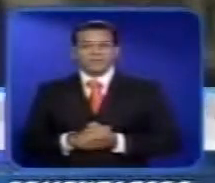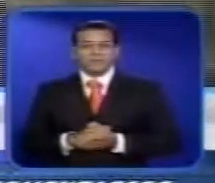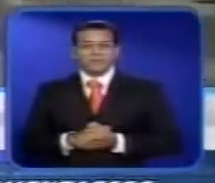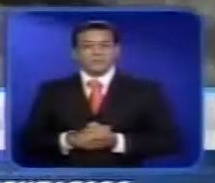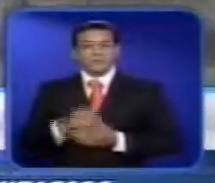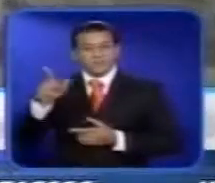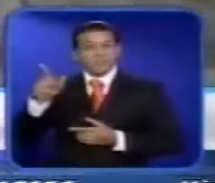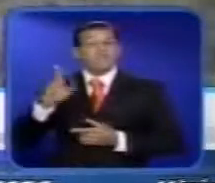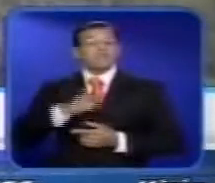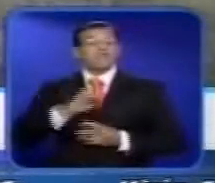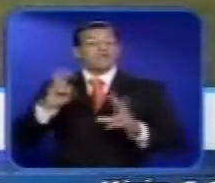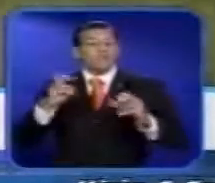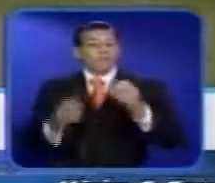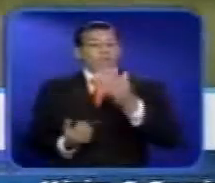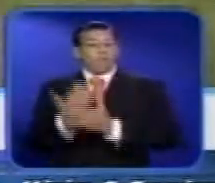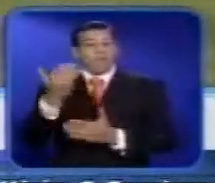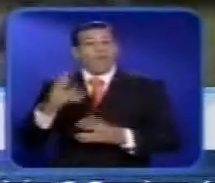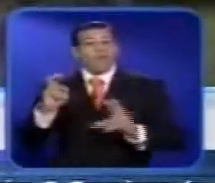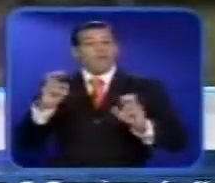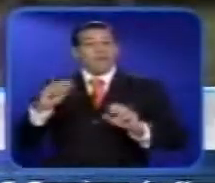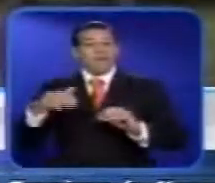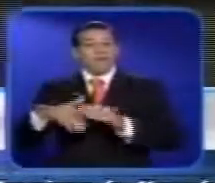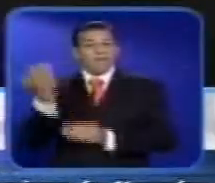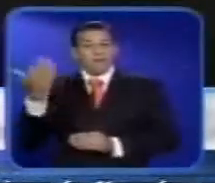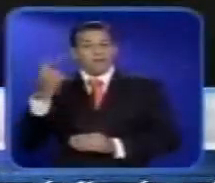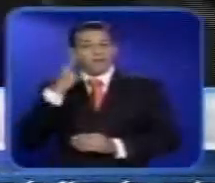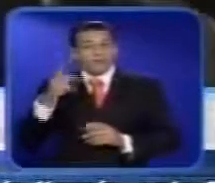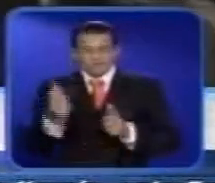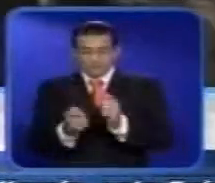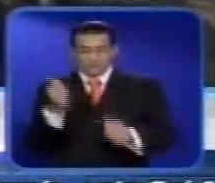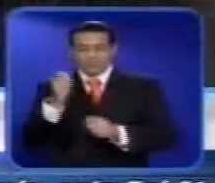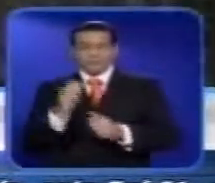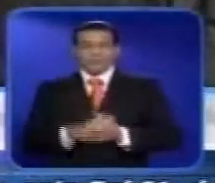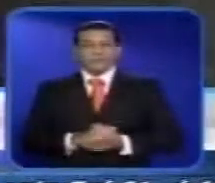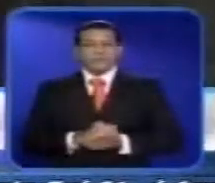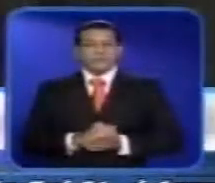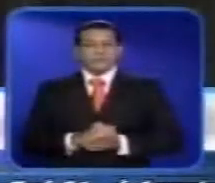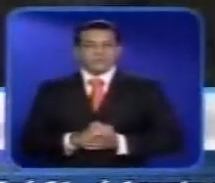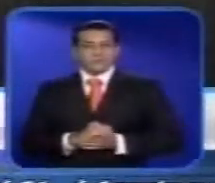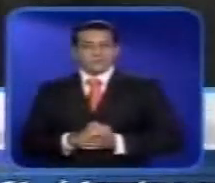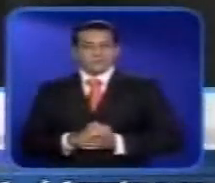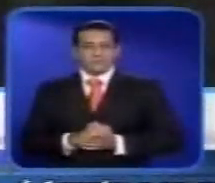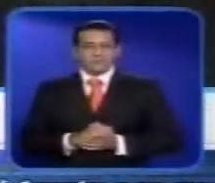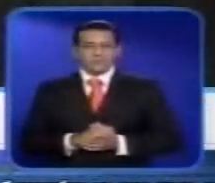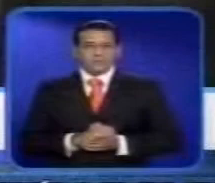Esta es una de las innovaciones que acompaña el próximo estreno de la obra de J.K. Rowling.